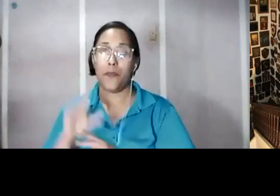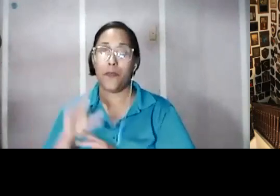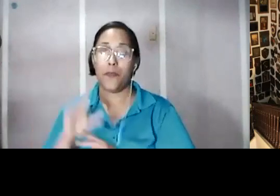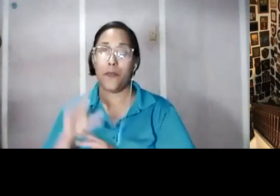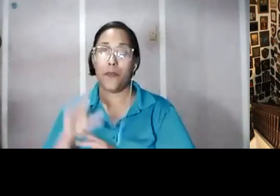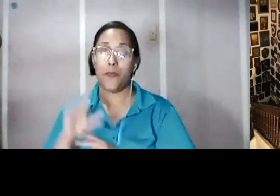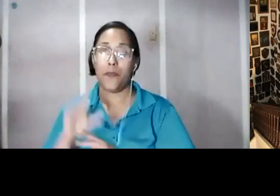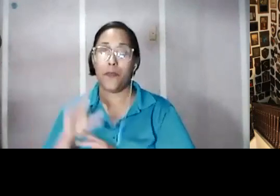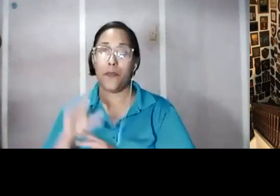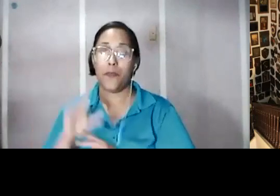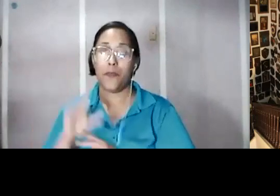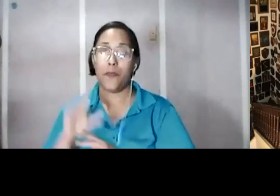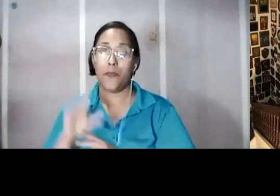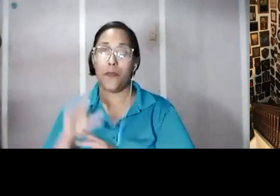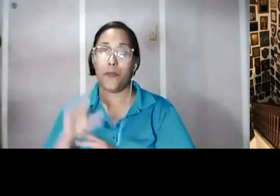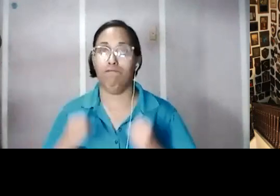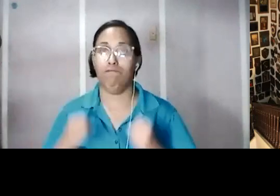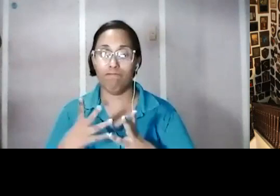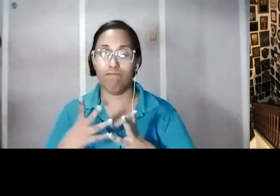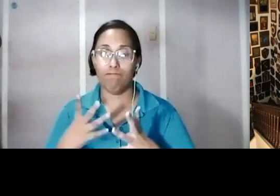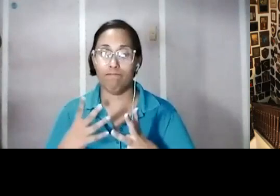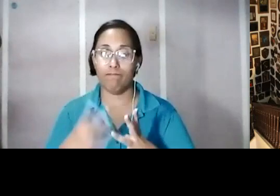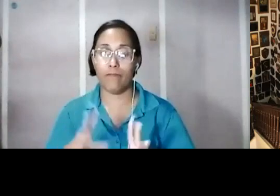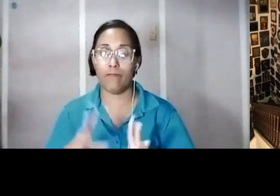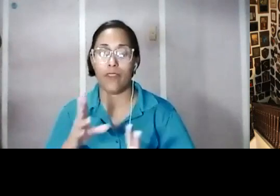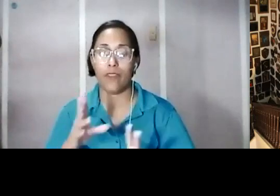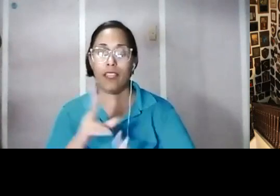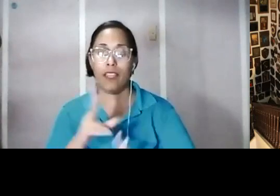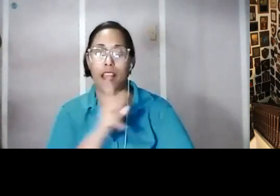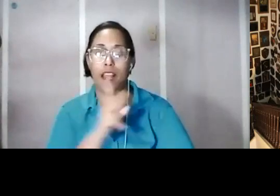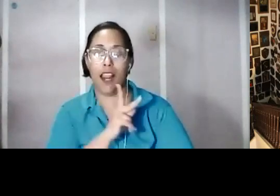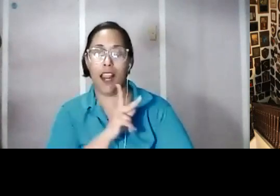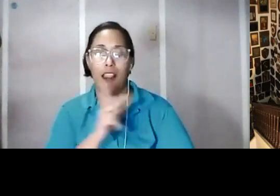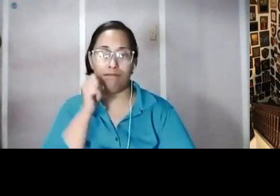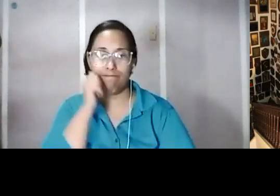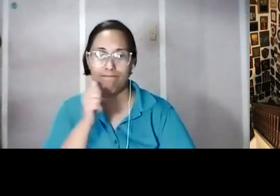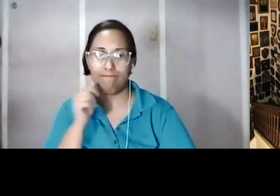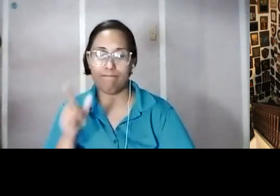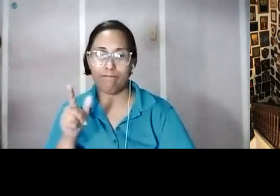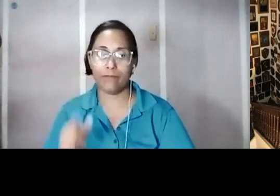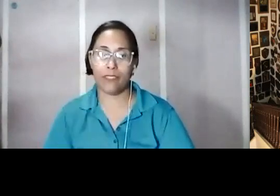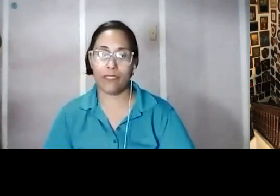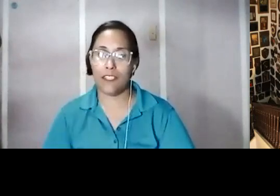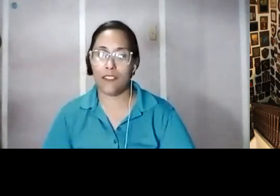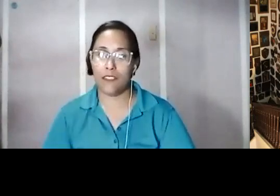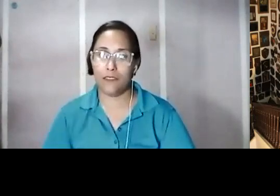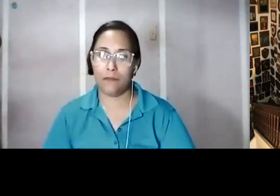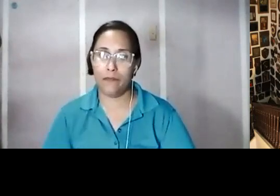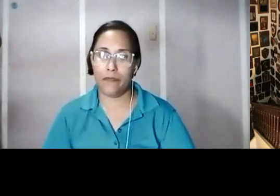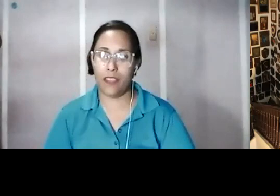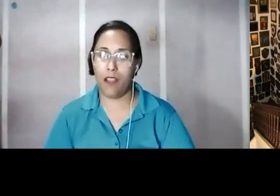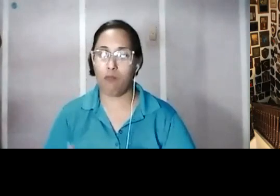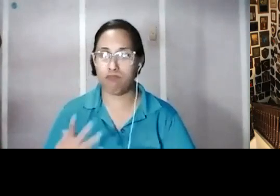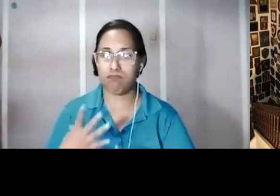Y mucho de esto era que las reinas era eh, una cosa como que salir desde